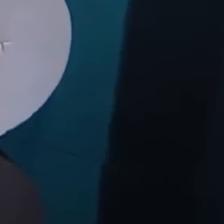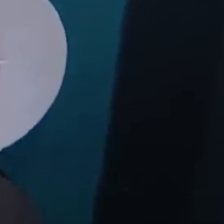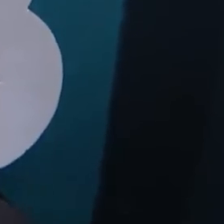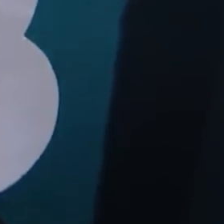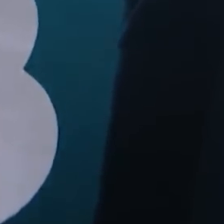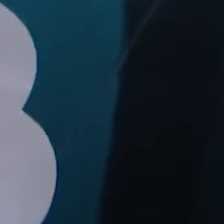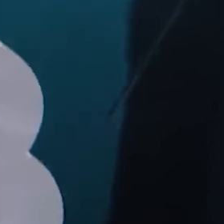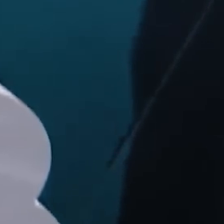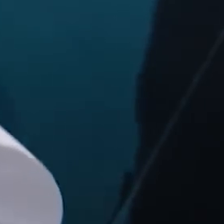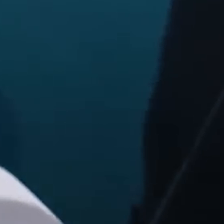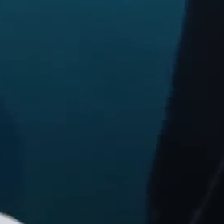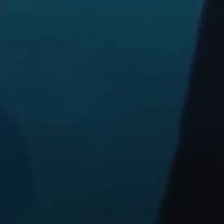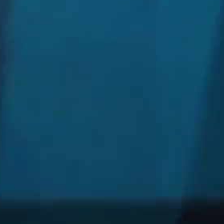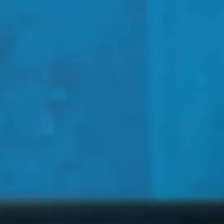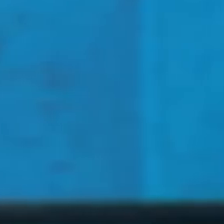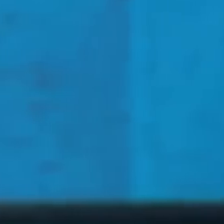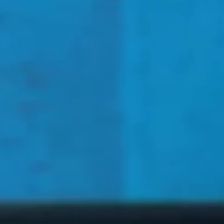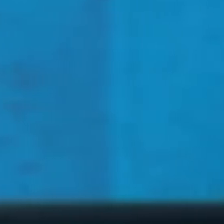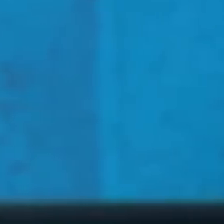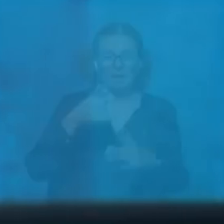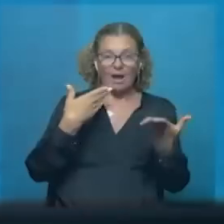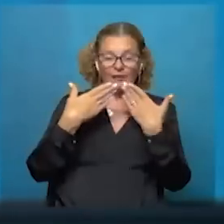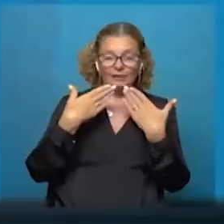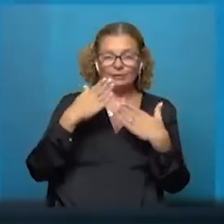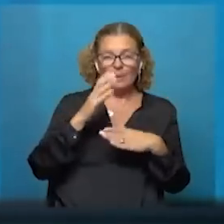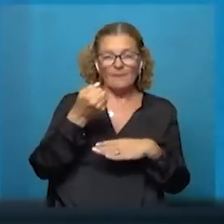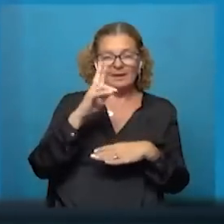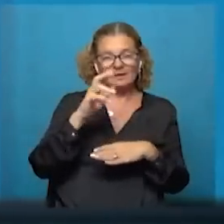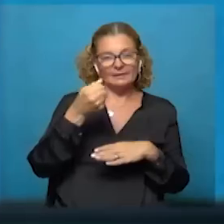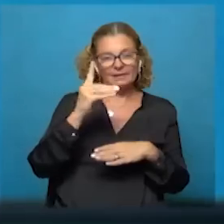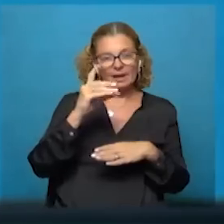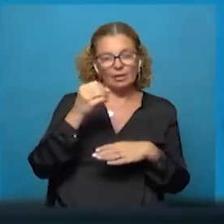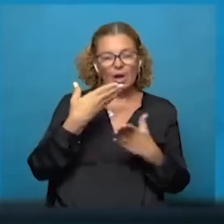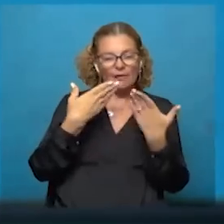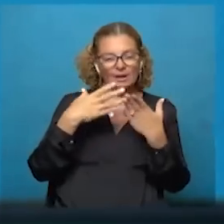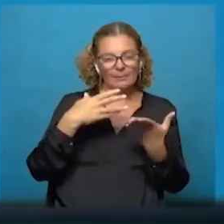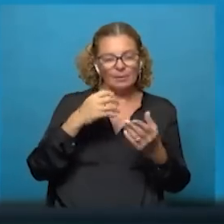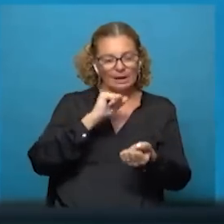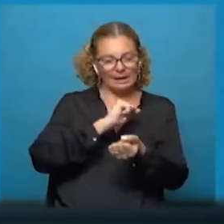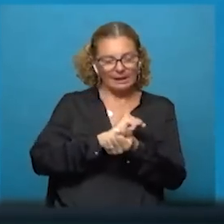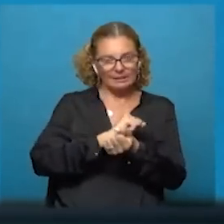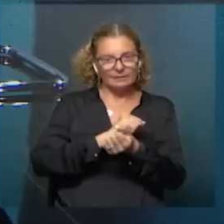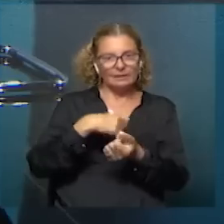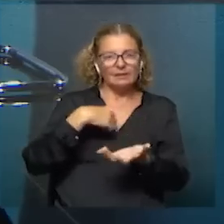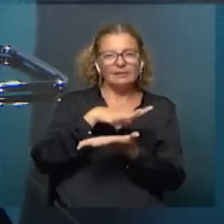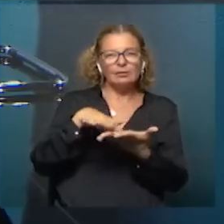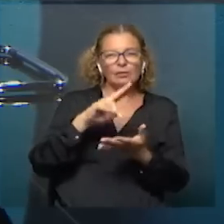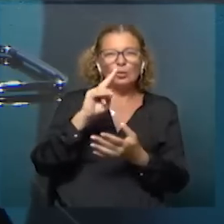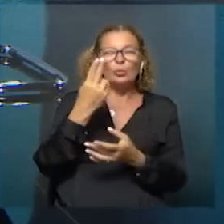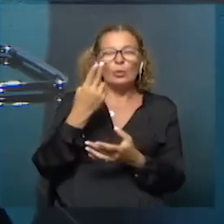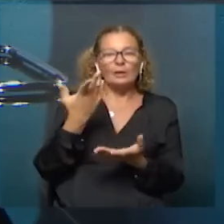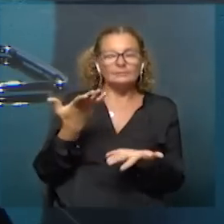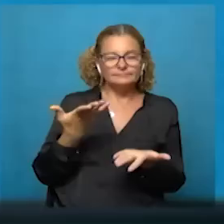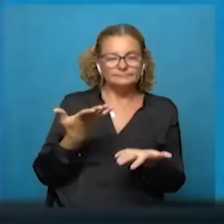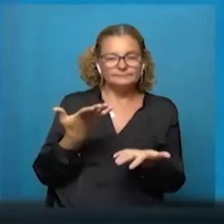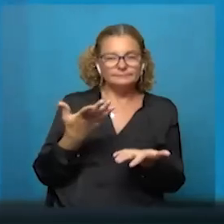seguimos en vivo al lado B en la pantalla de TV conversando con Robert parrado recién hablábamos de las cárceles no la situación que está viviendo nuestro país y te pregunto